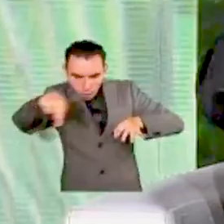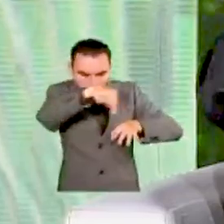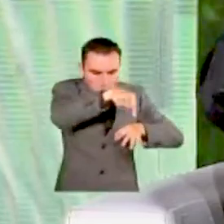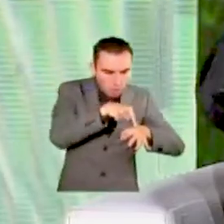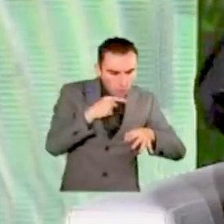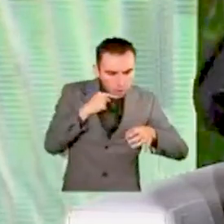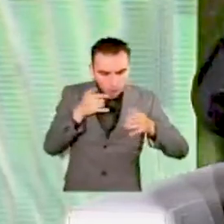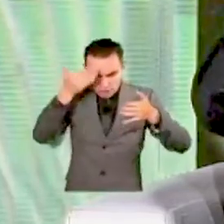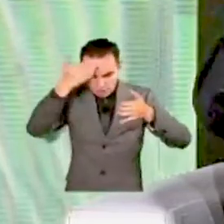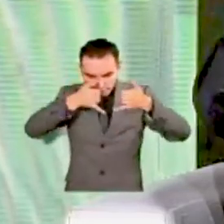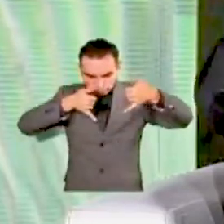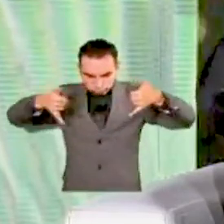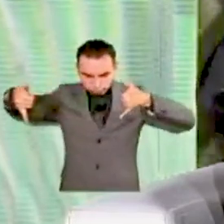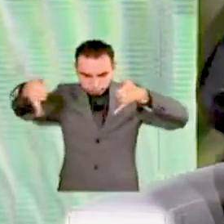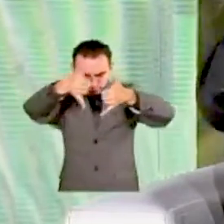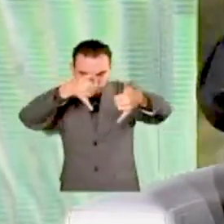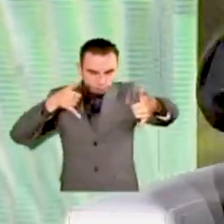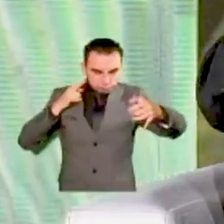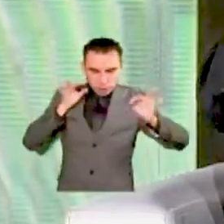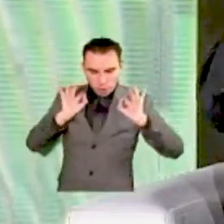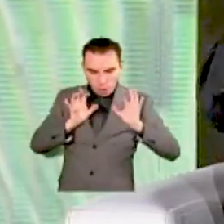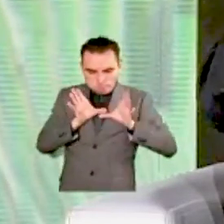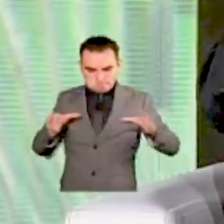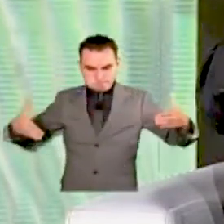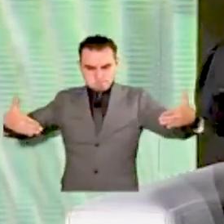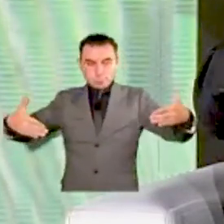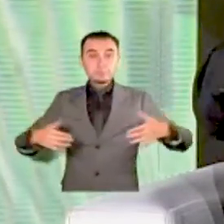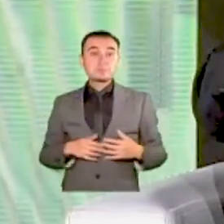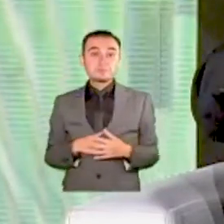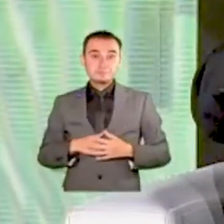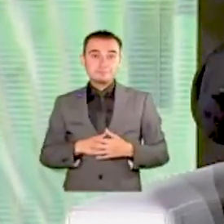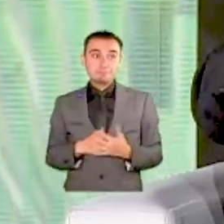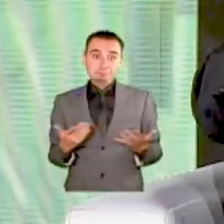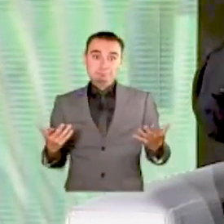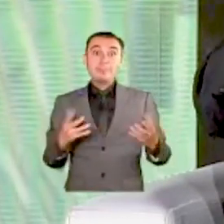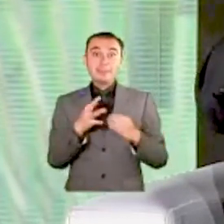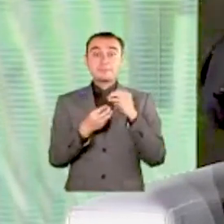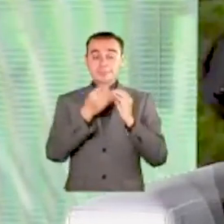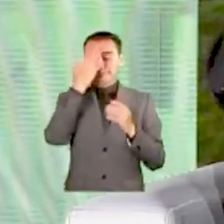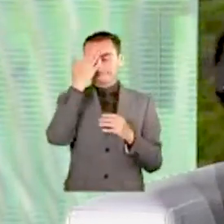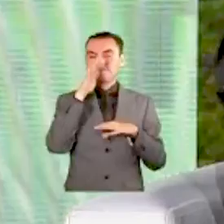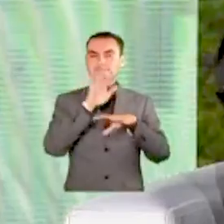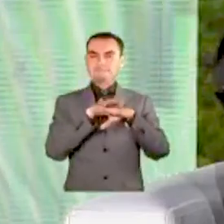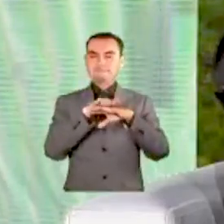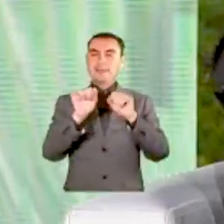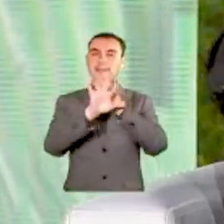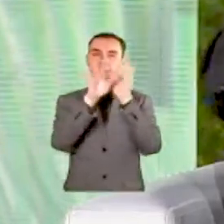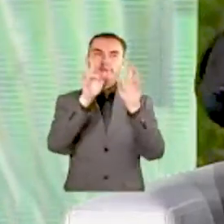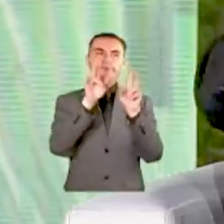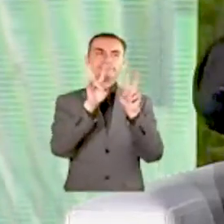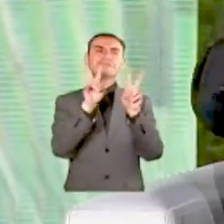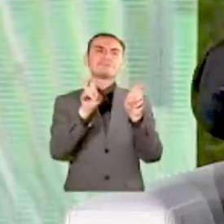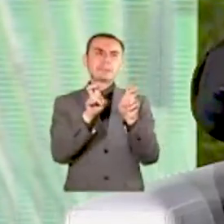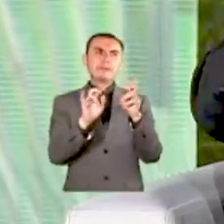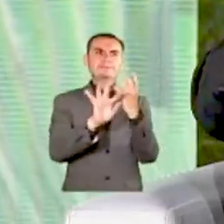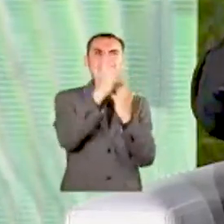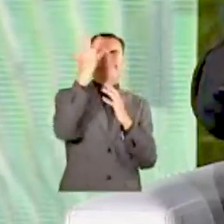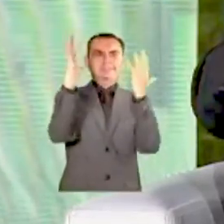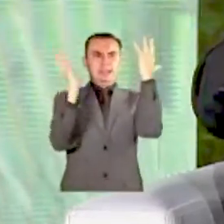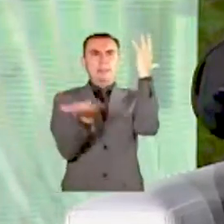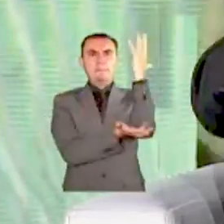participativo y social. Hay que señalar adicionalmente, en términos de la gravedad de la problemática de la deforestación, que cerca